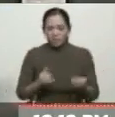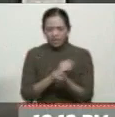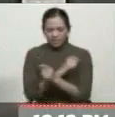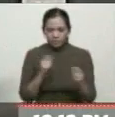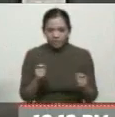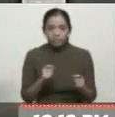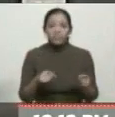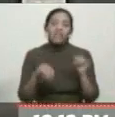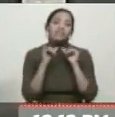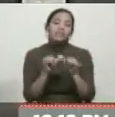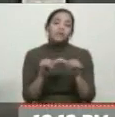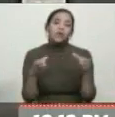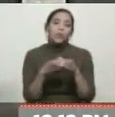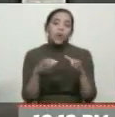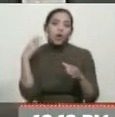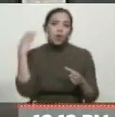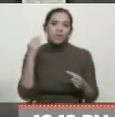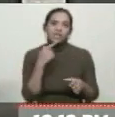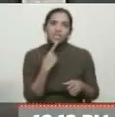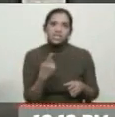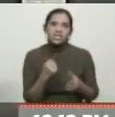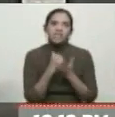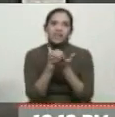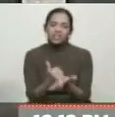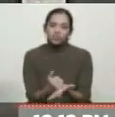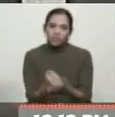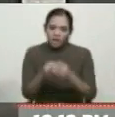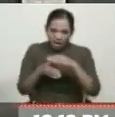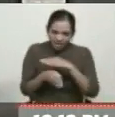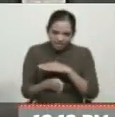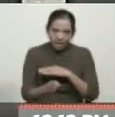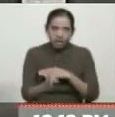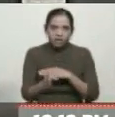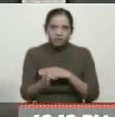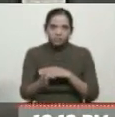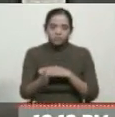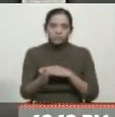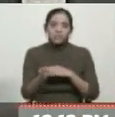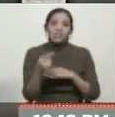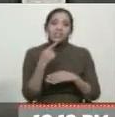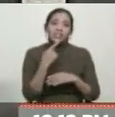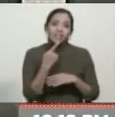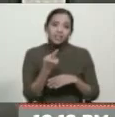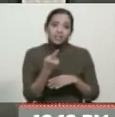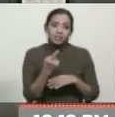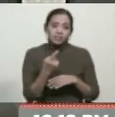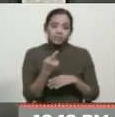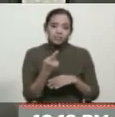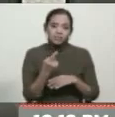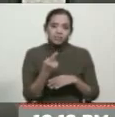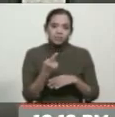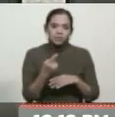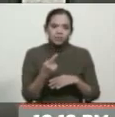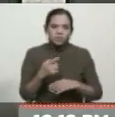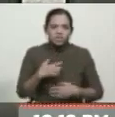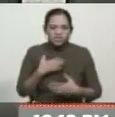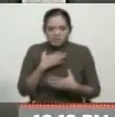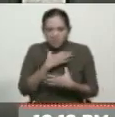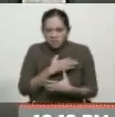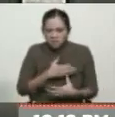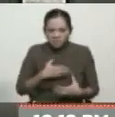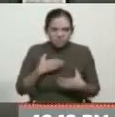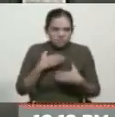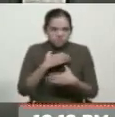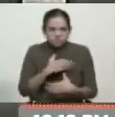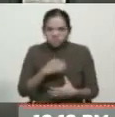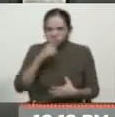ese mismo sector de Colombia que dice que van a ayudar a entrar, dejó por una rabia, por una